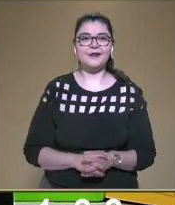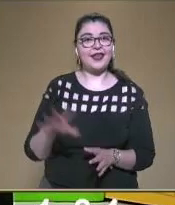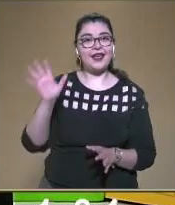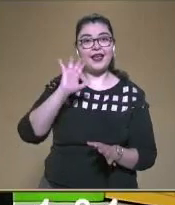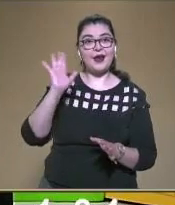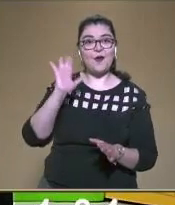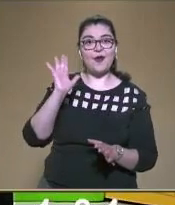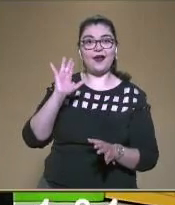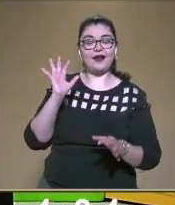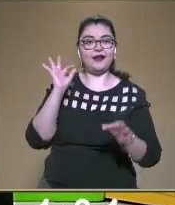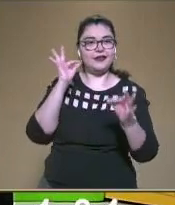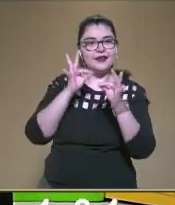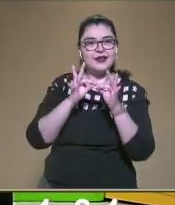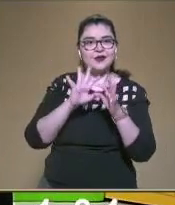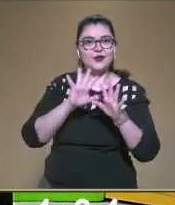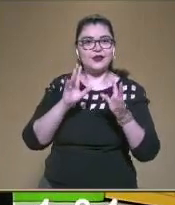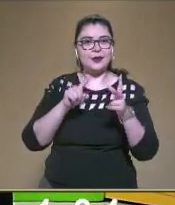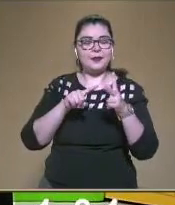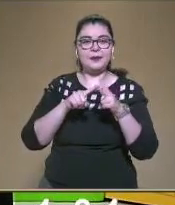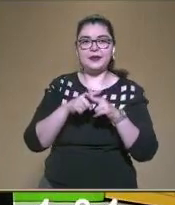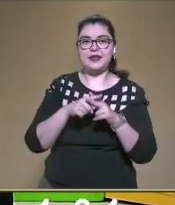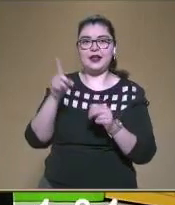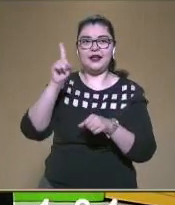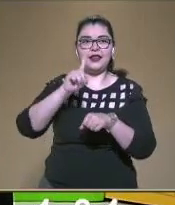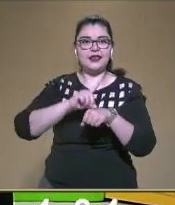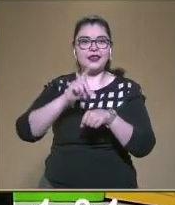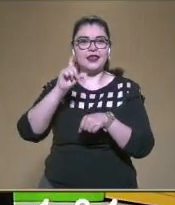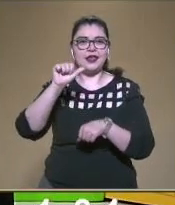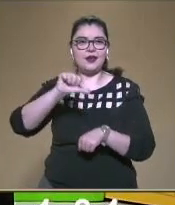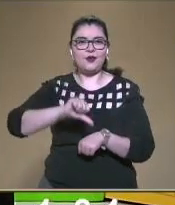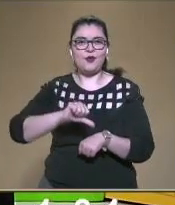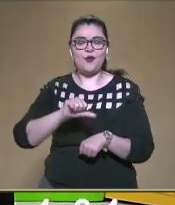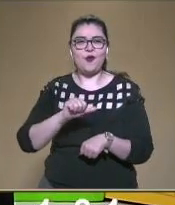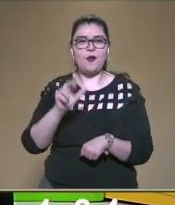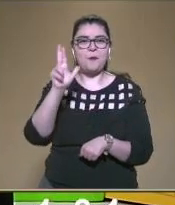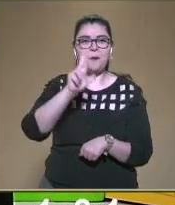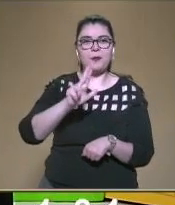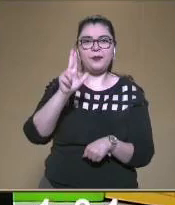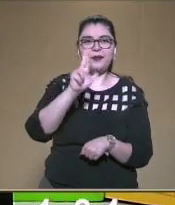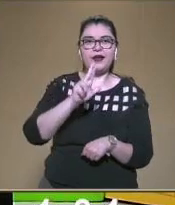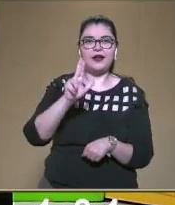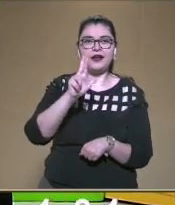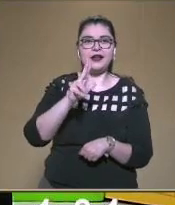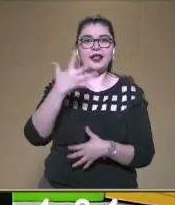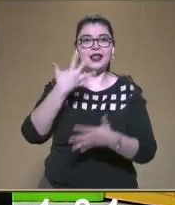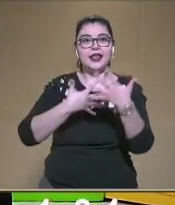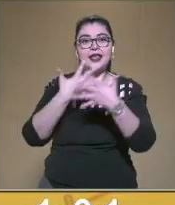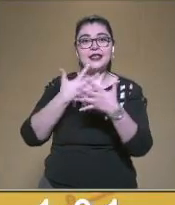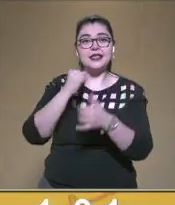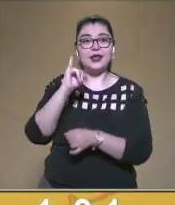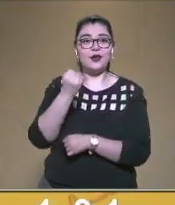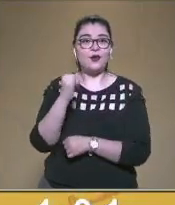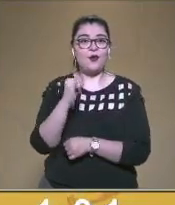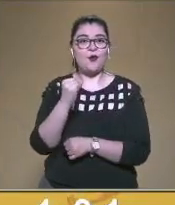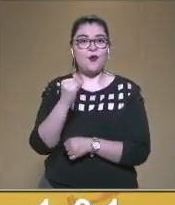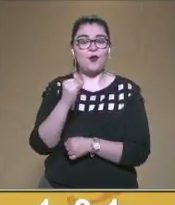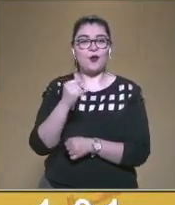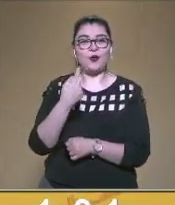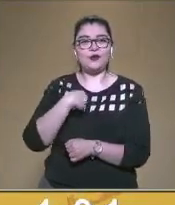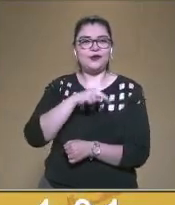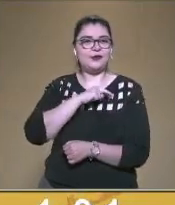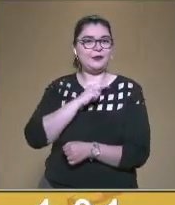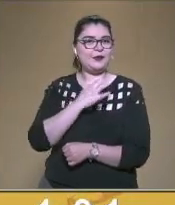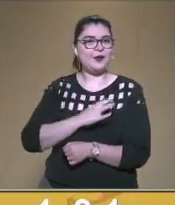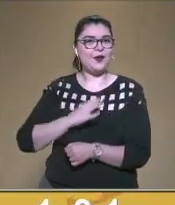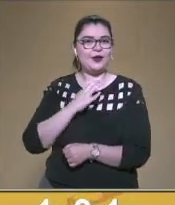Listos, y bueno, pues estamos el día de hoy, martes, ¿verdad? 15 de junio, donde estamos muy contentos de estar aquí con